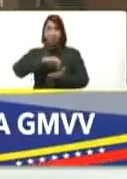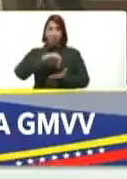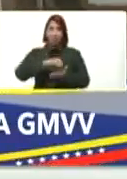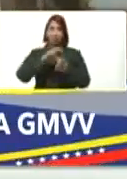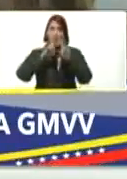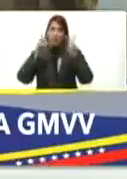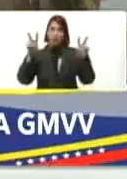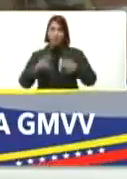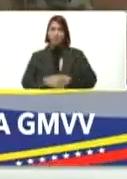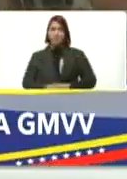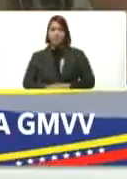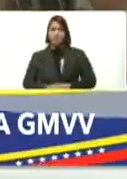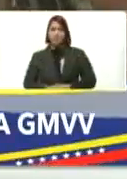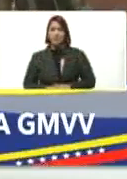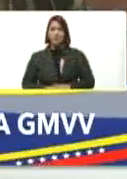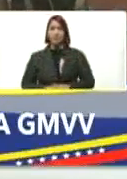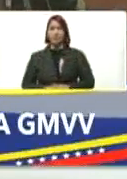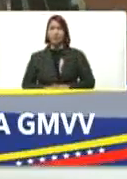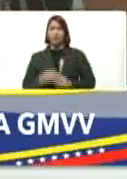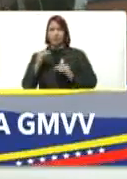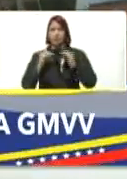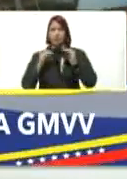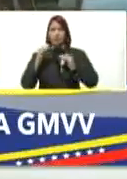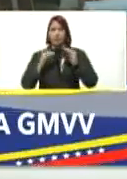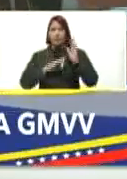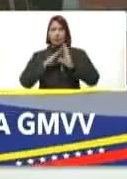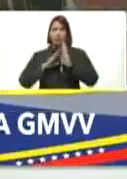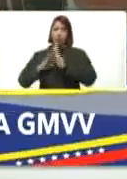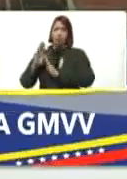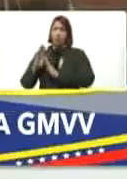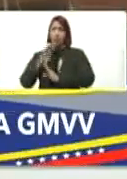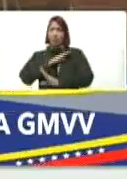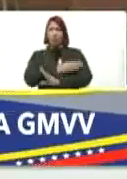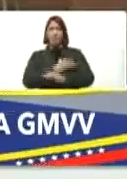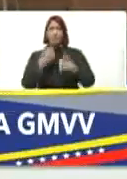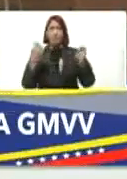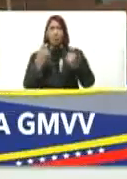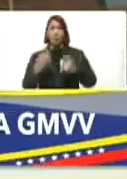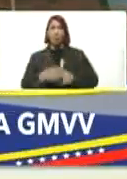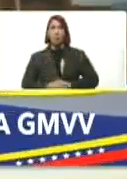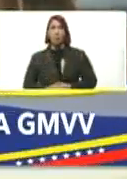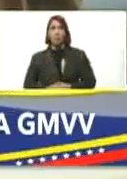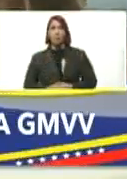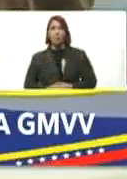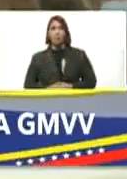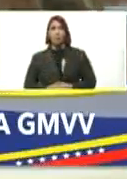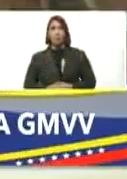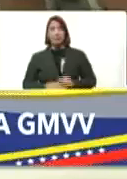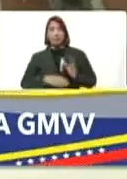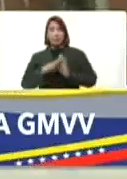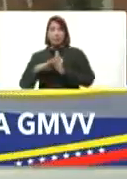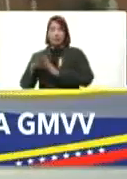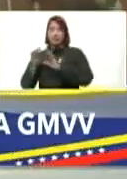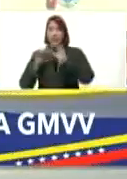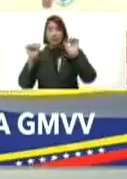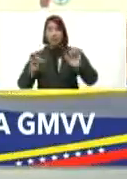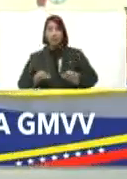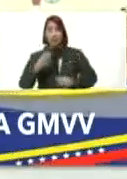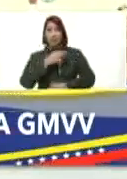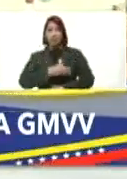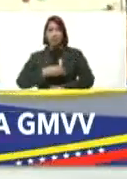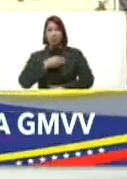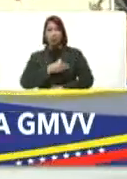paz, de estabilidad, de desarrollo del poder popular, de desarrollo del sistema de las